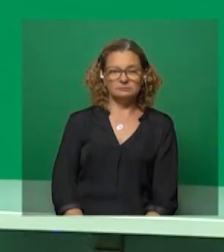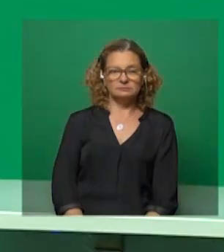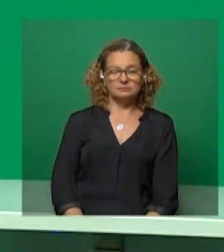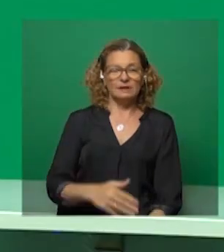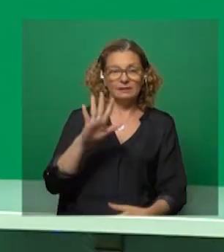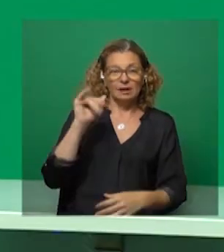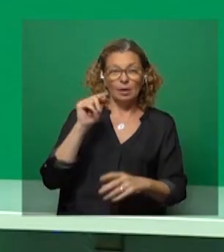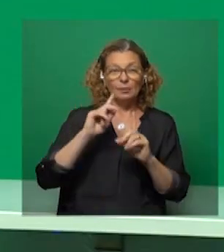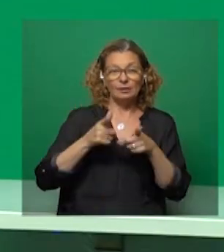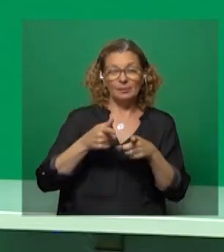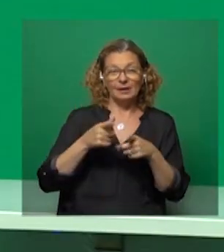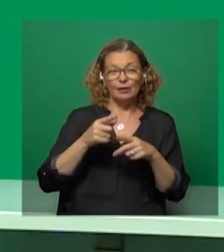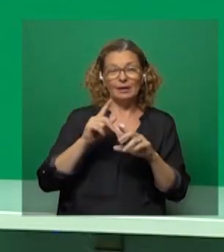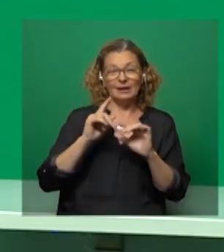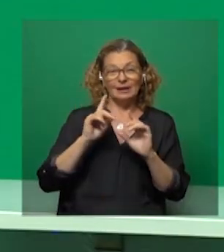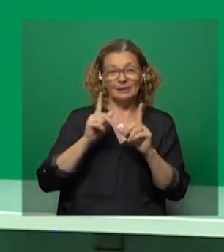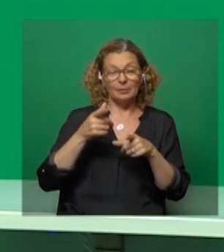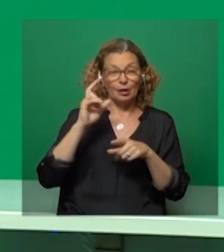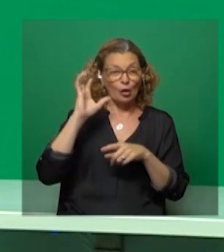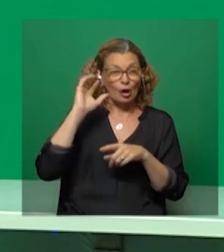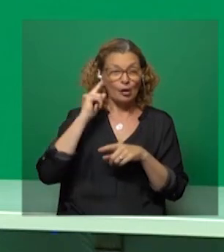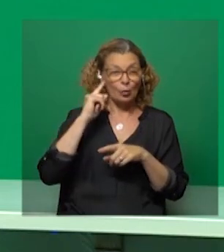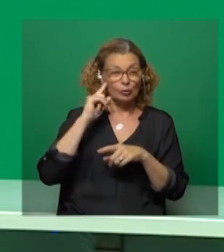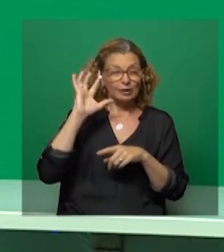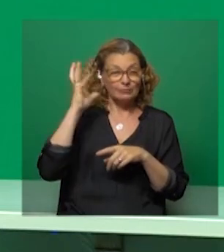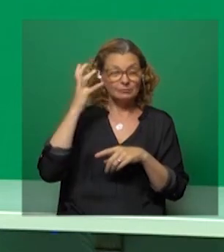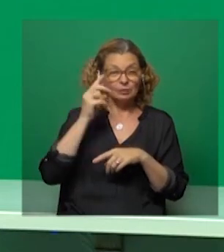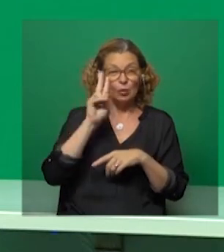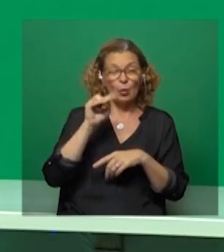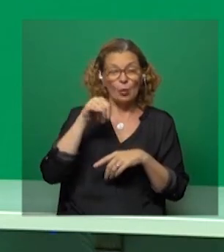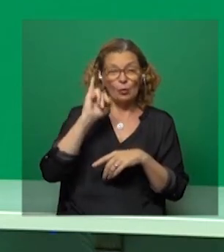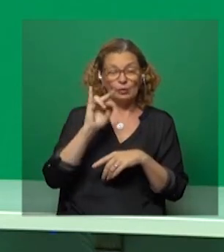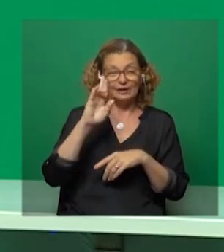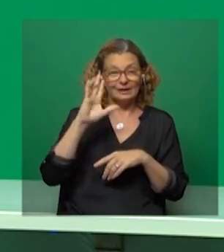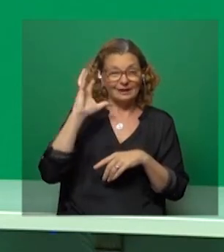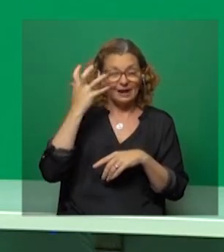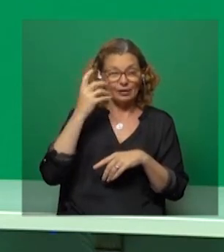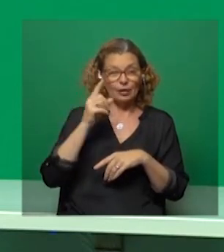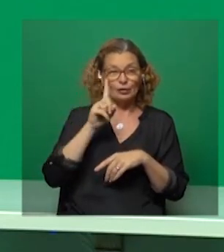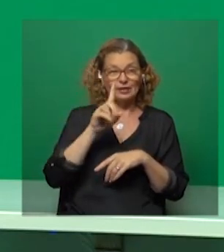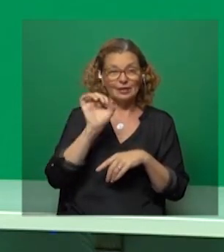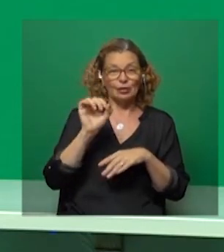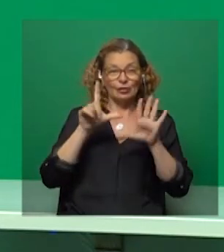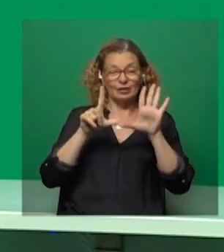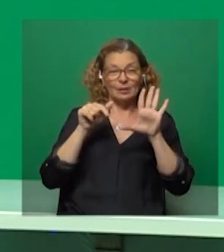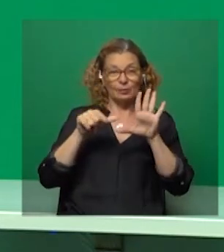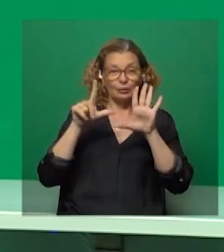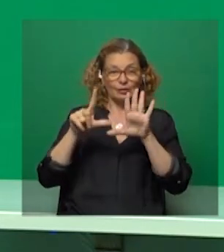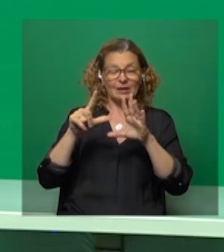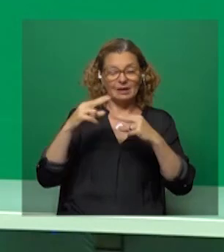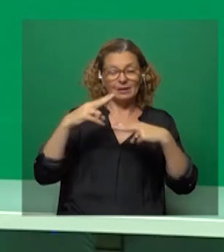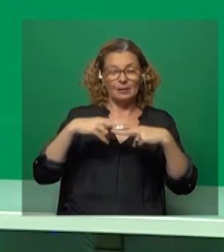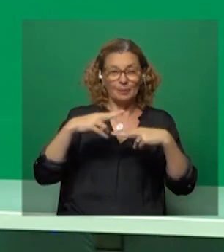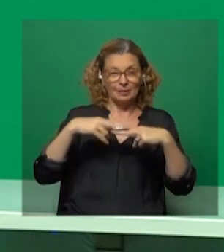saludamos a que nos siguen también a través de uniradio la radio de la Universidad de la República unidad radio punto Edu punto hoy y a través